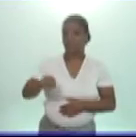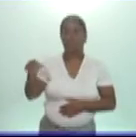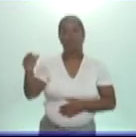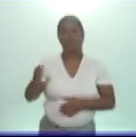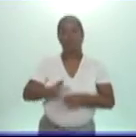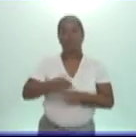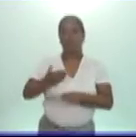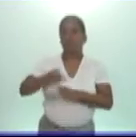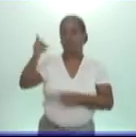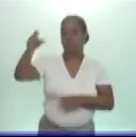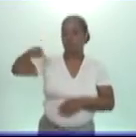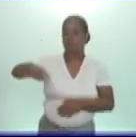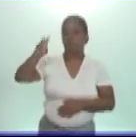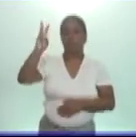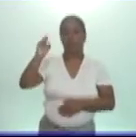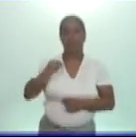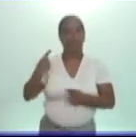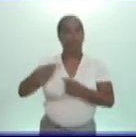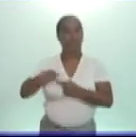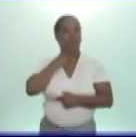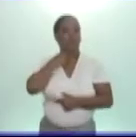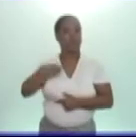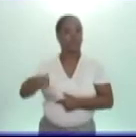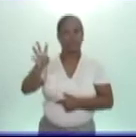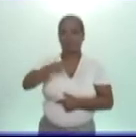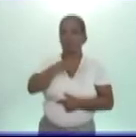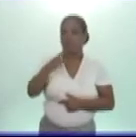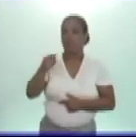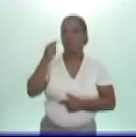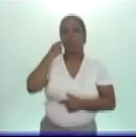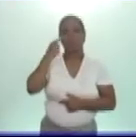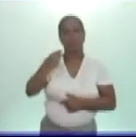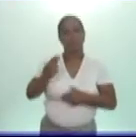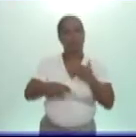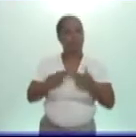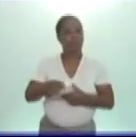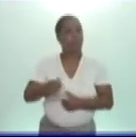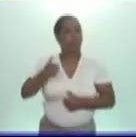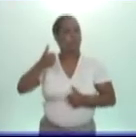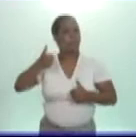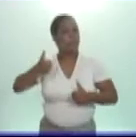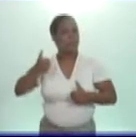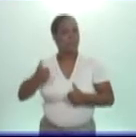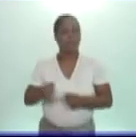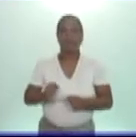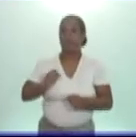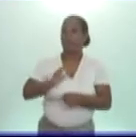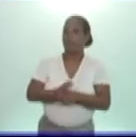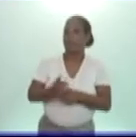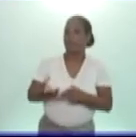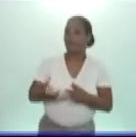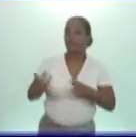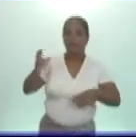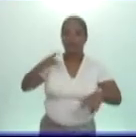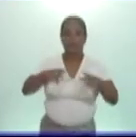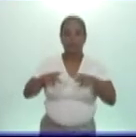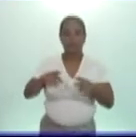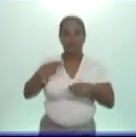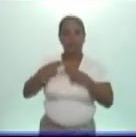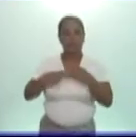también ver si lo hicieron bien a partir de esta revisión que hemos realizado del estudio independiente.